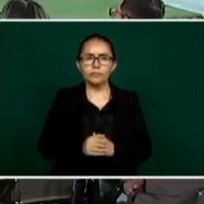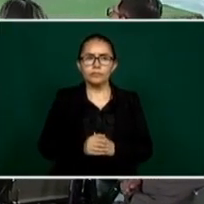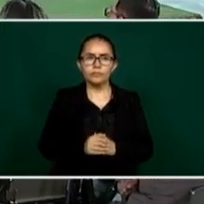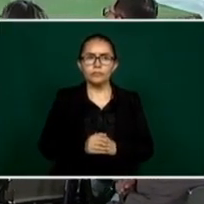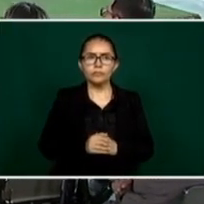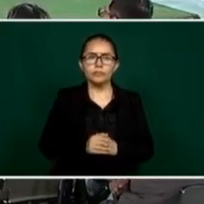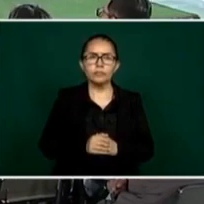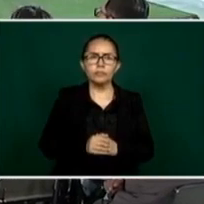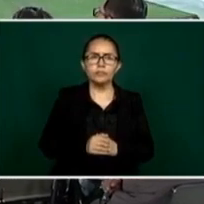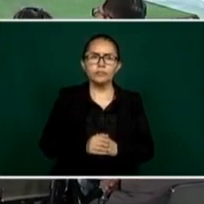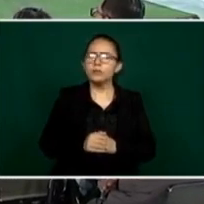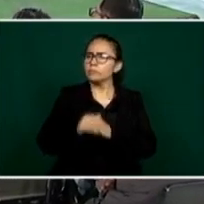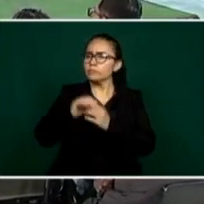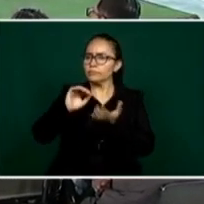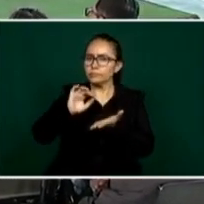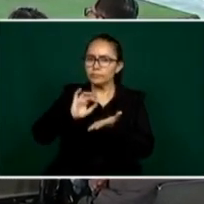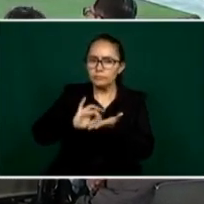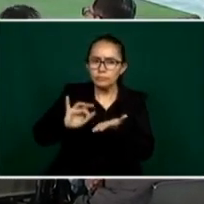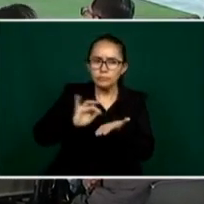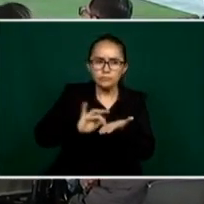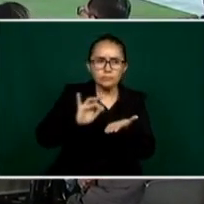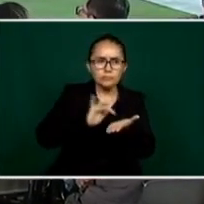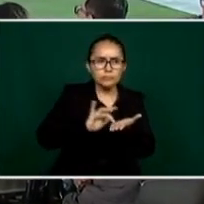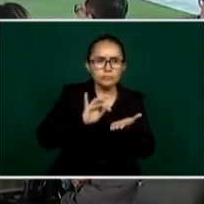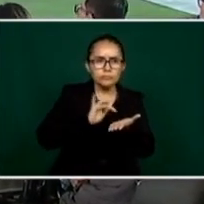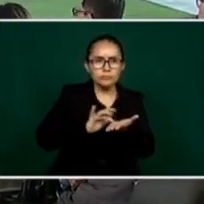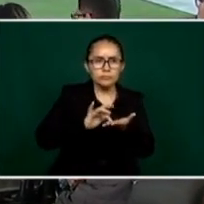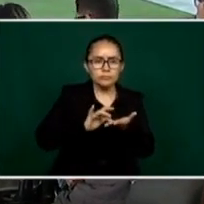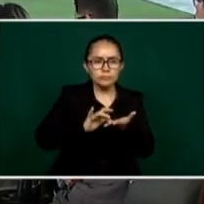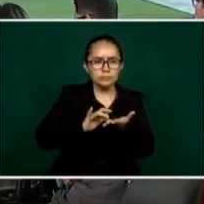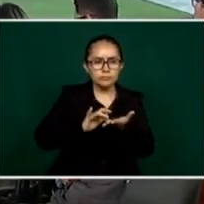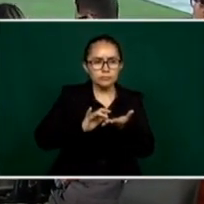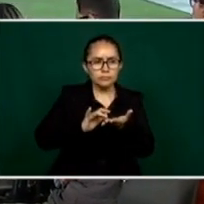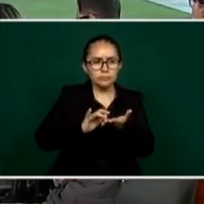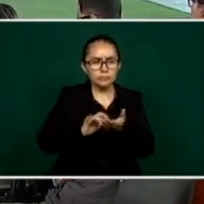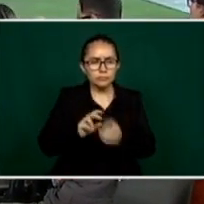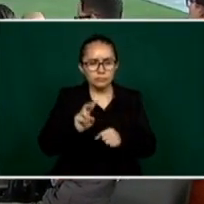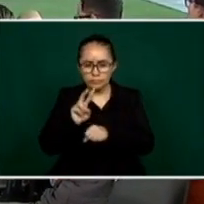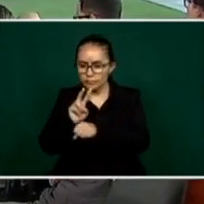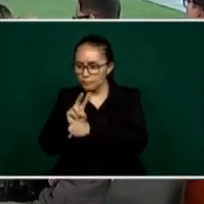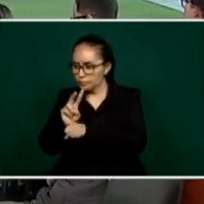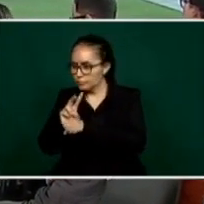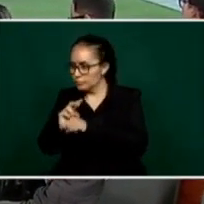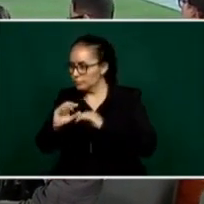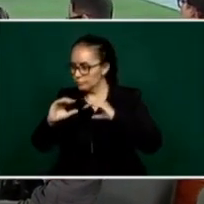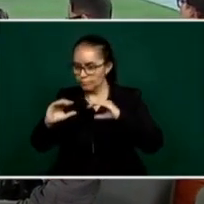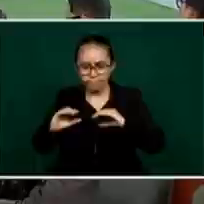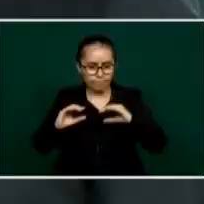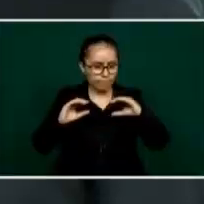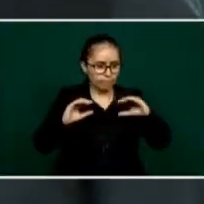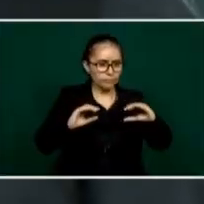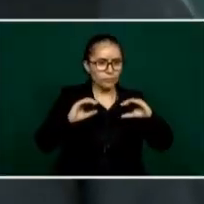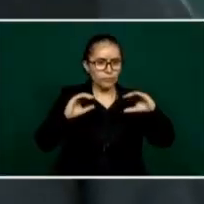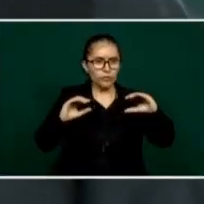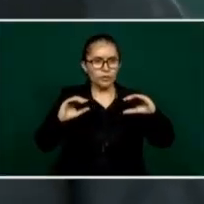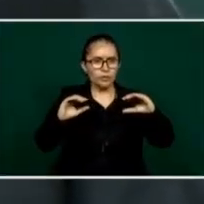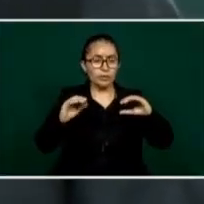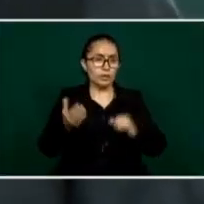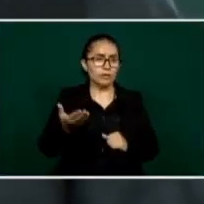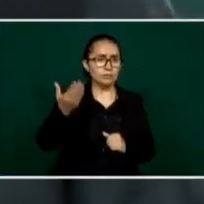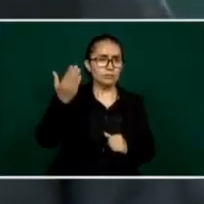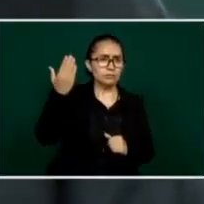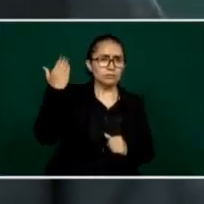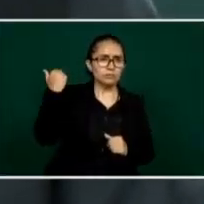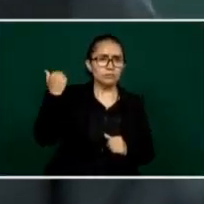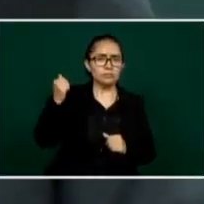contar con el apoyo de la Secretaría de Defensa, de la Secretaría de Marina, que no podían